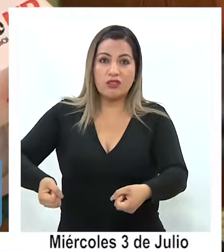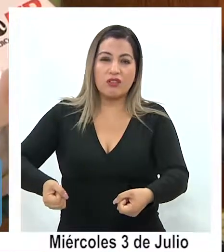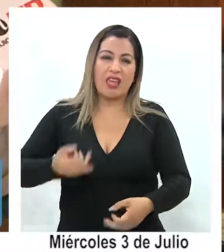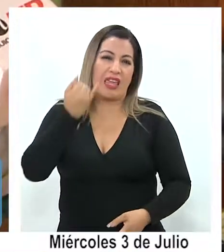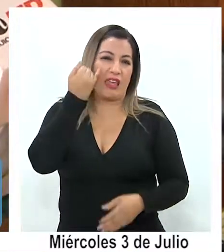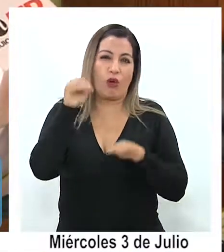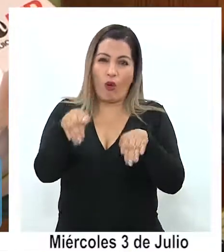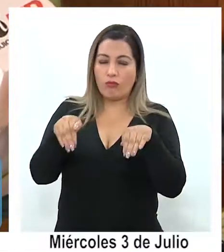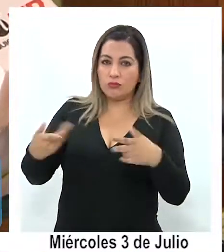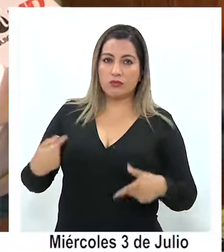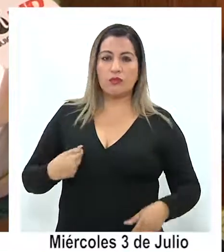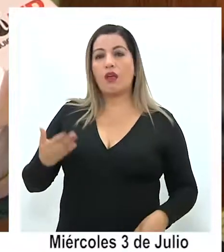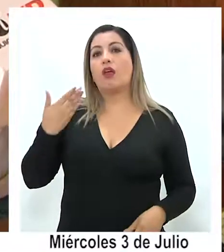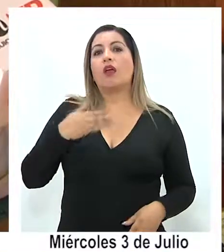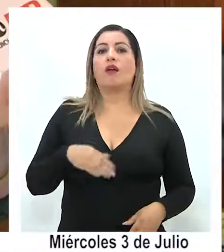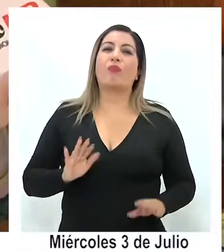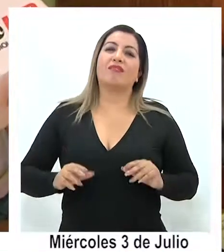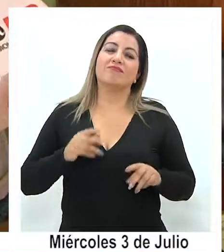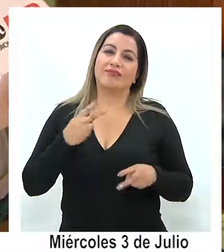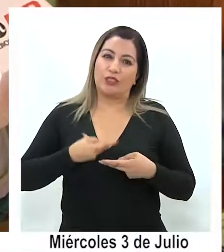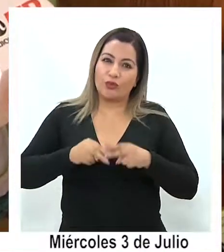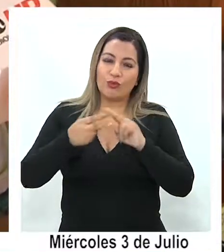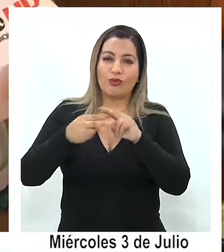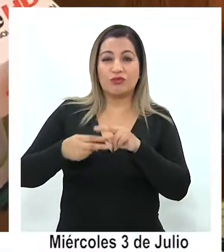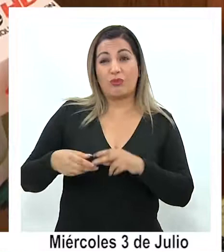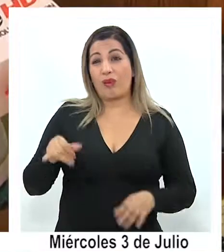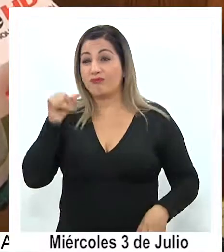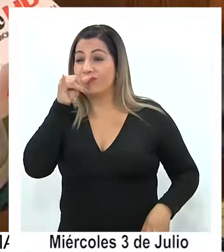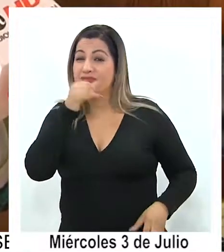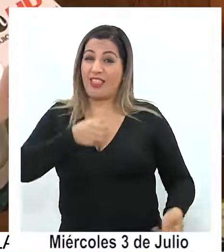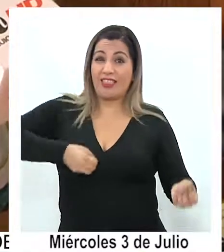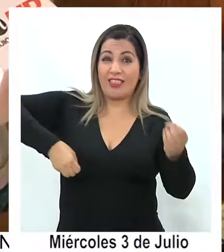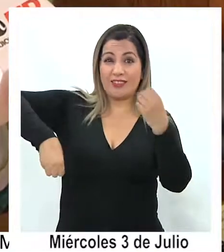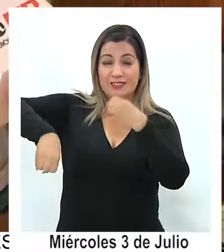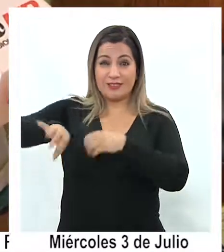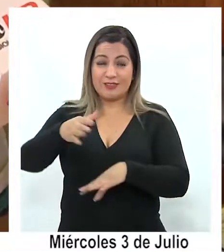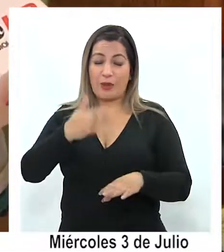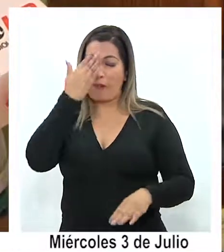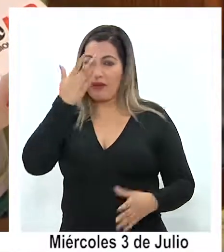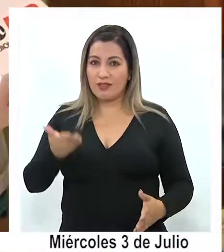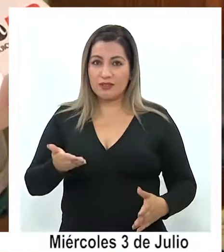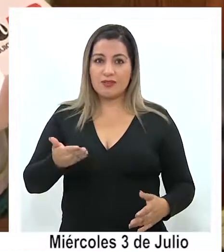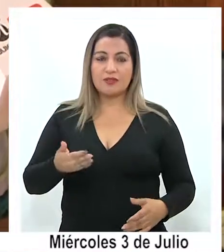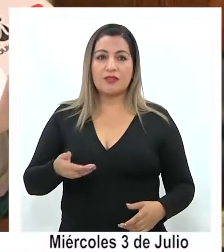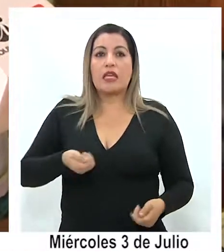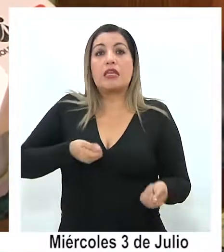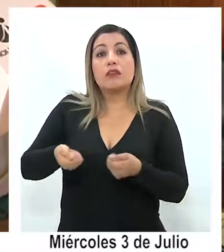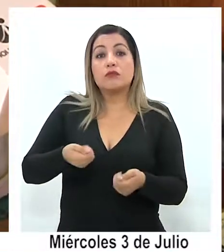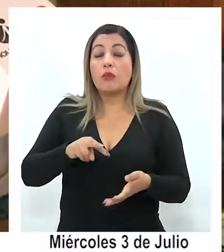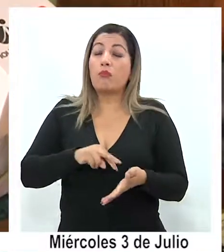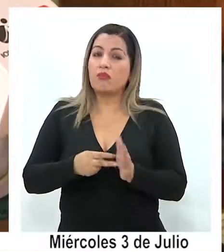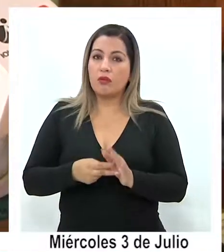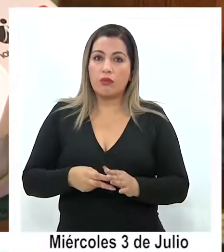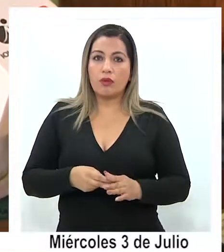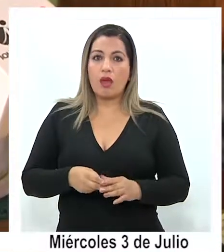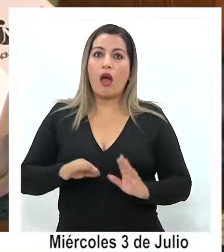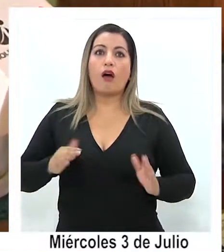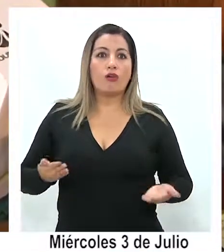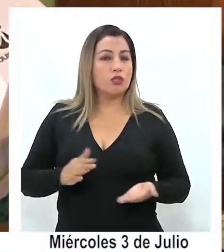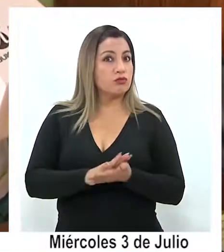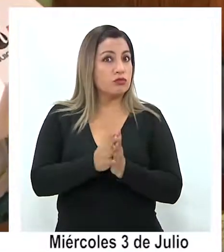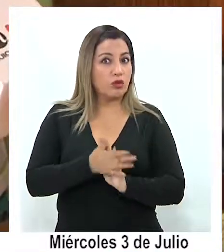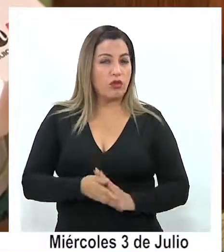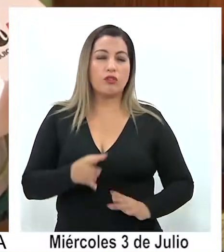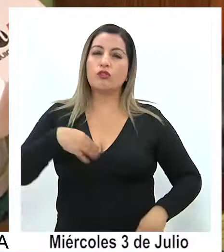incómodo que fue. Claro, el proceso fue engorroso por lo que las calles estaban todas en mal estado y al negocio afectó, pero para todo bien